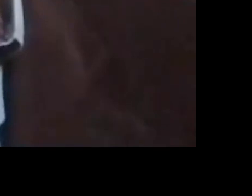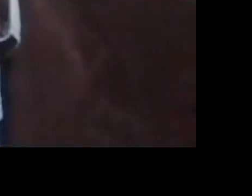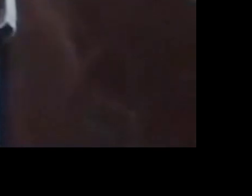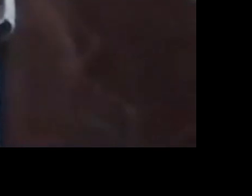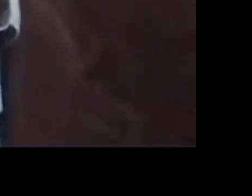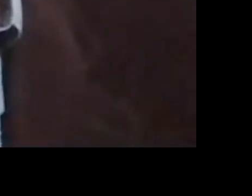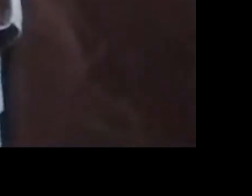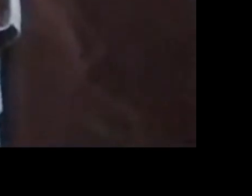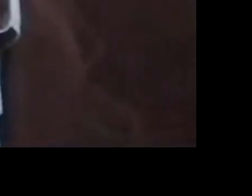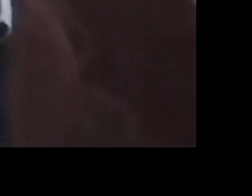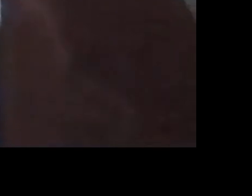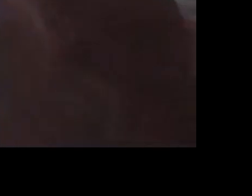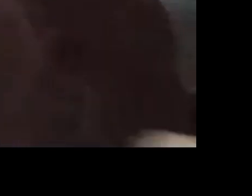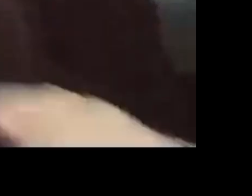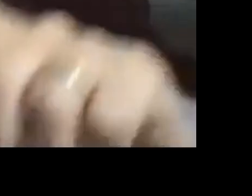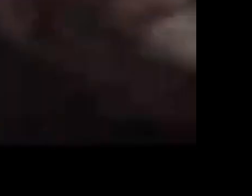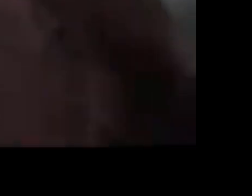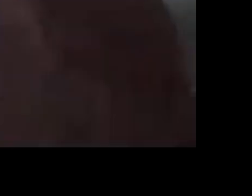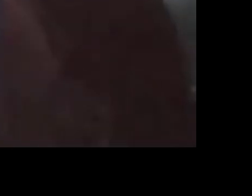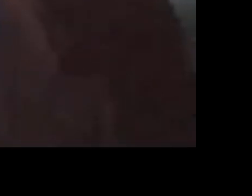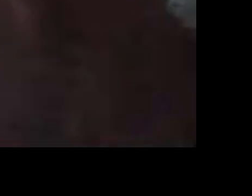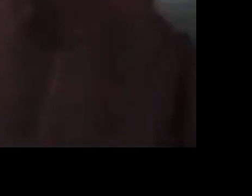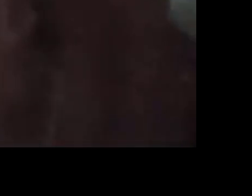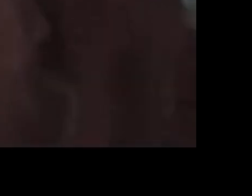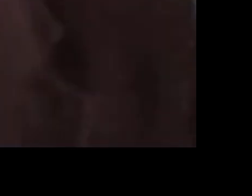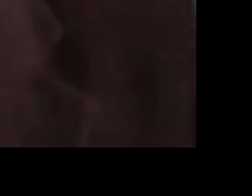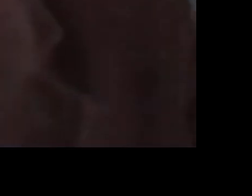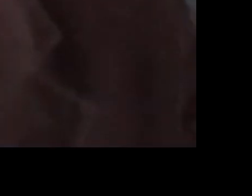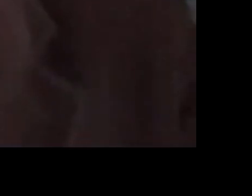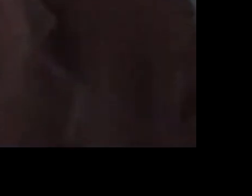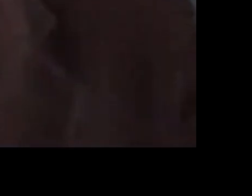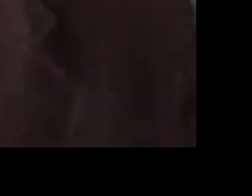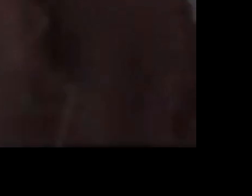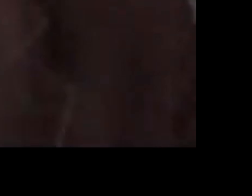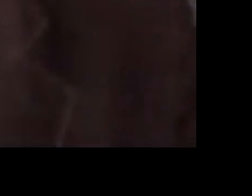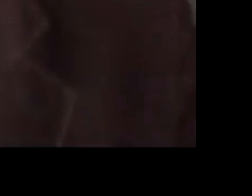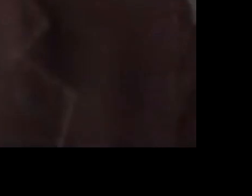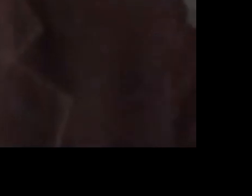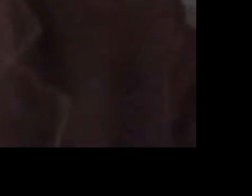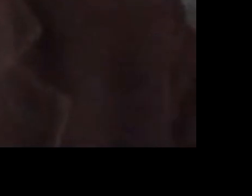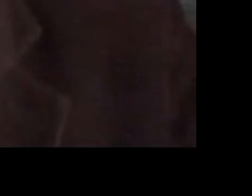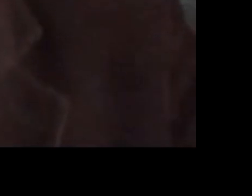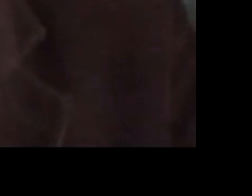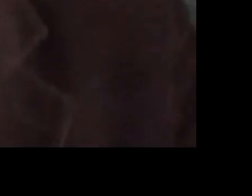de lo que usted sinceró o normalizó para tener para todo los beneficios de la norma.